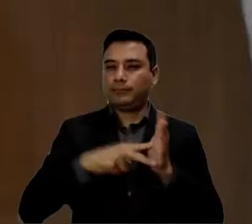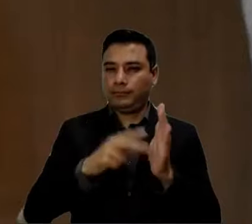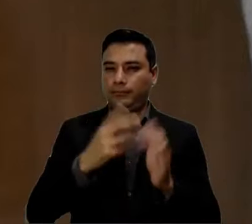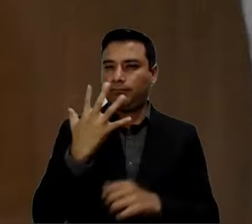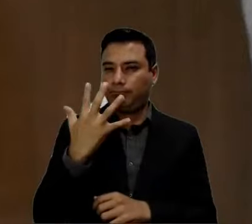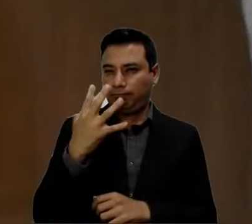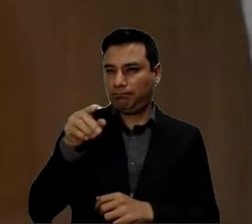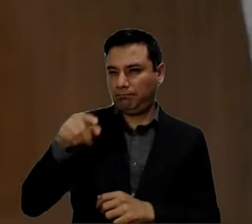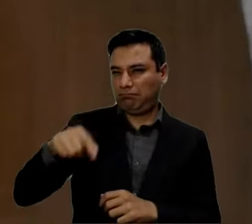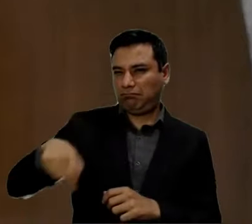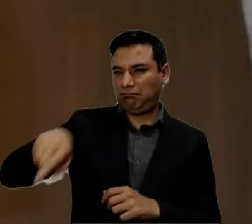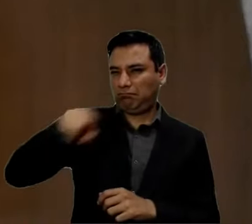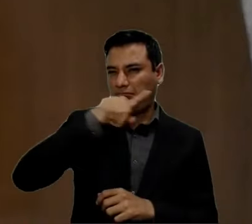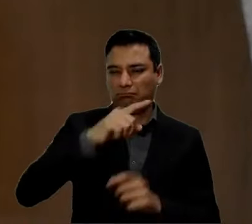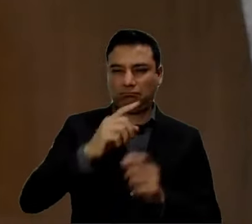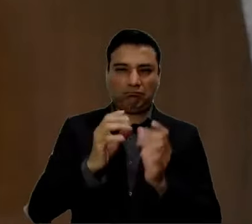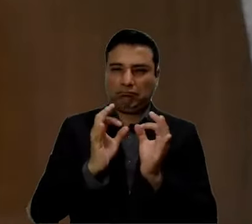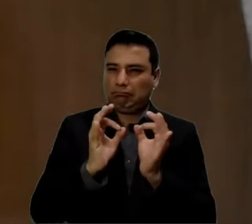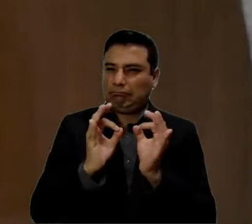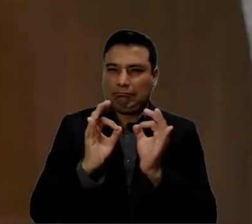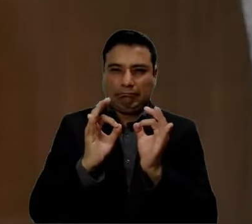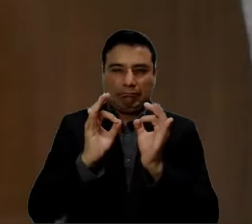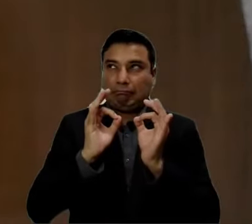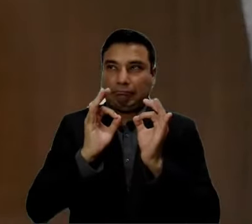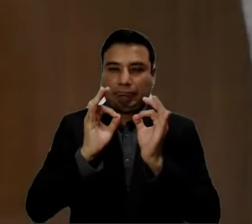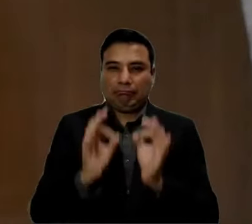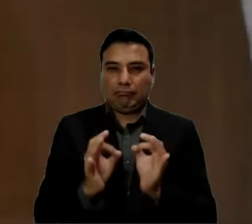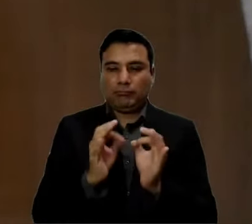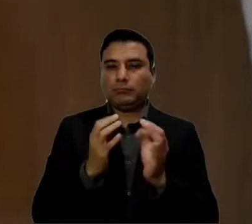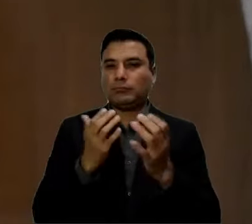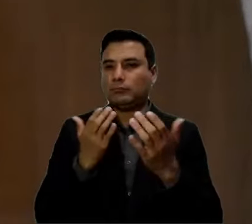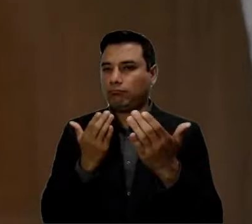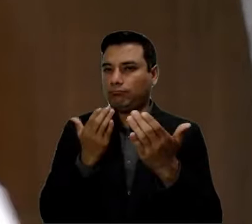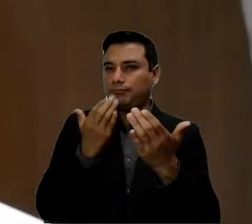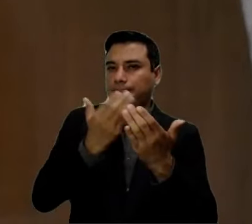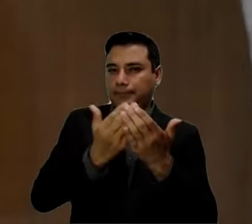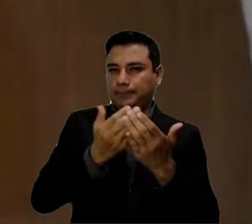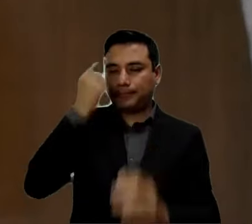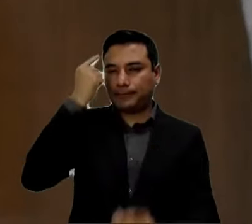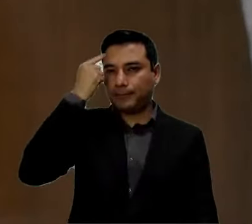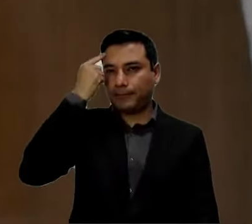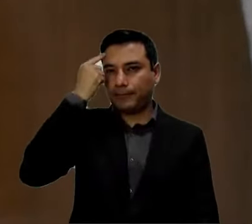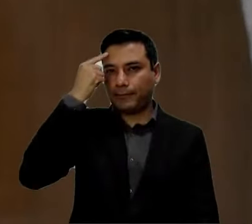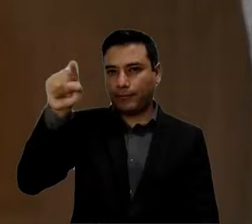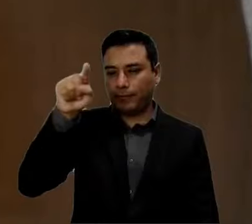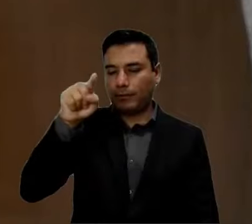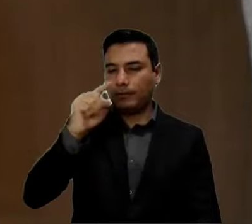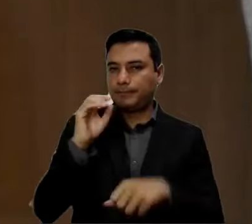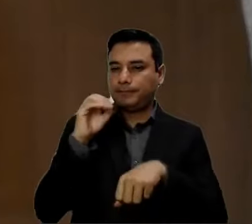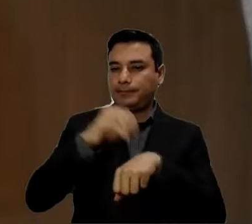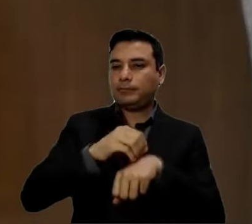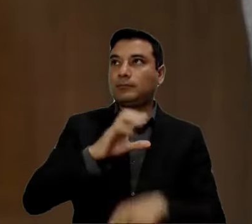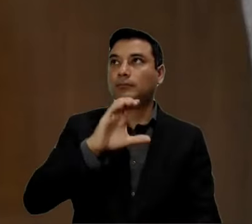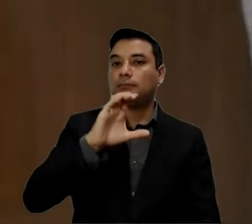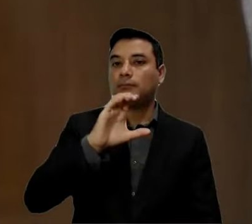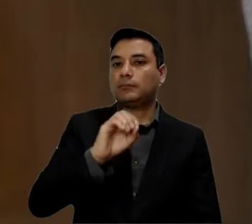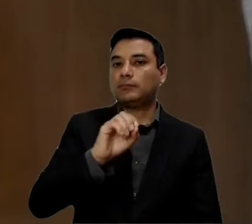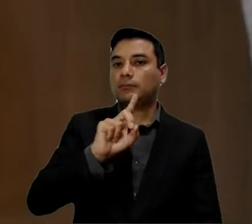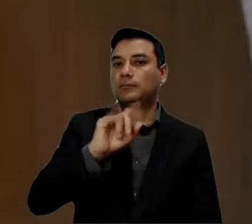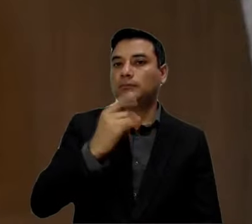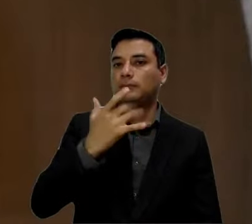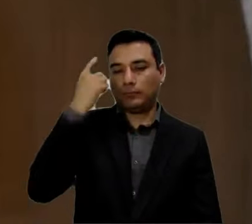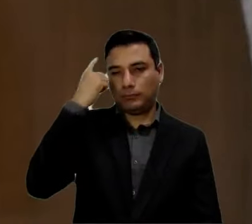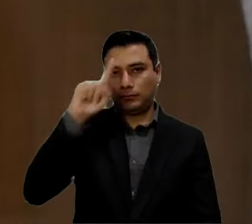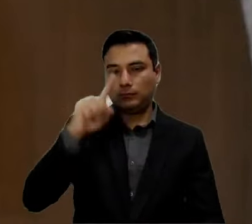la fecha en que se presentó la iniciativa para crear el Código para la Biodiversidad